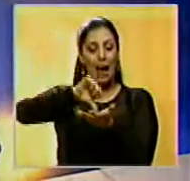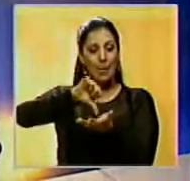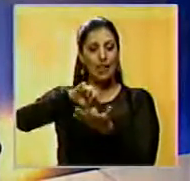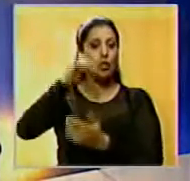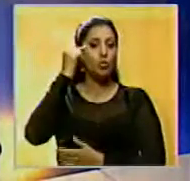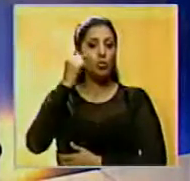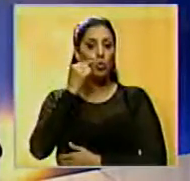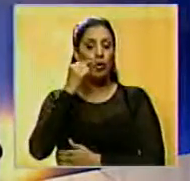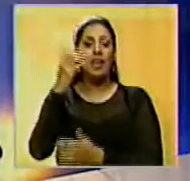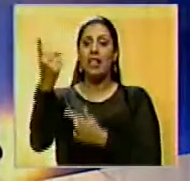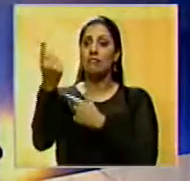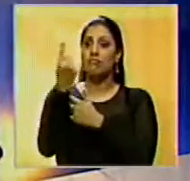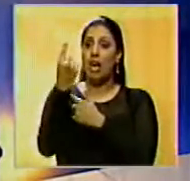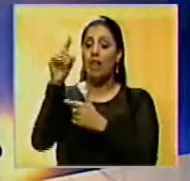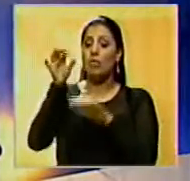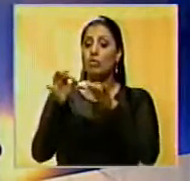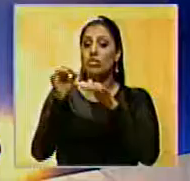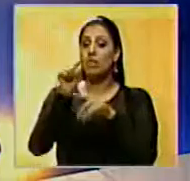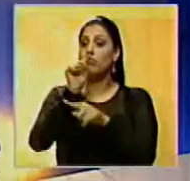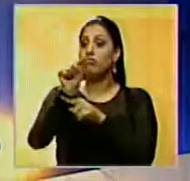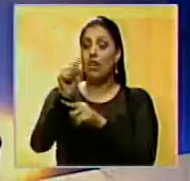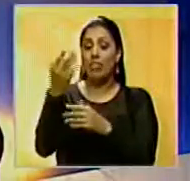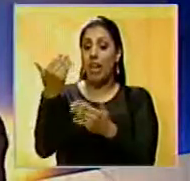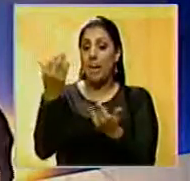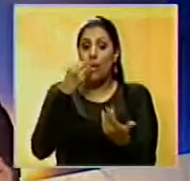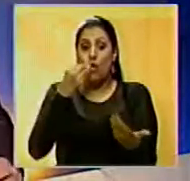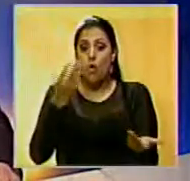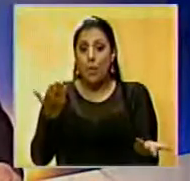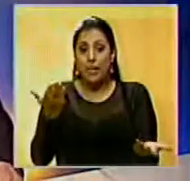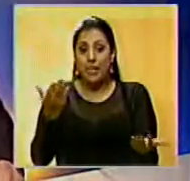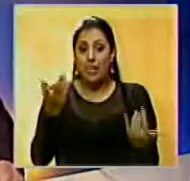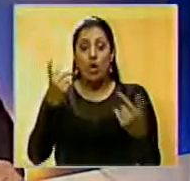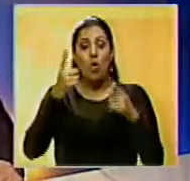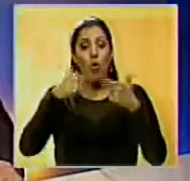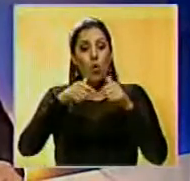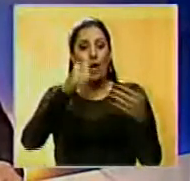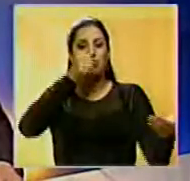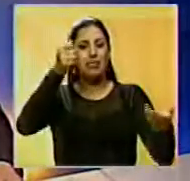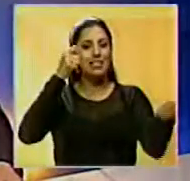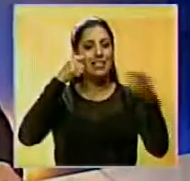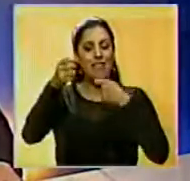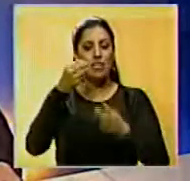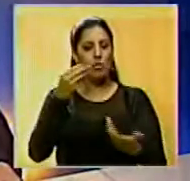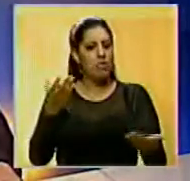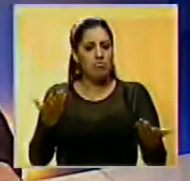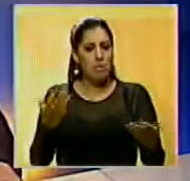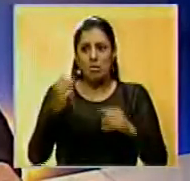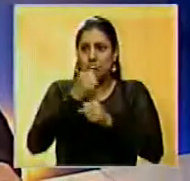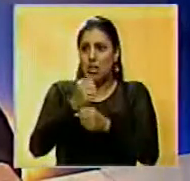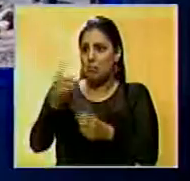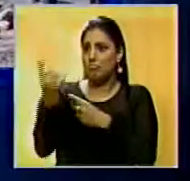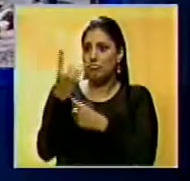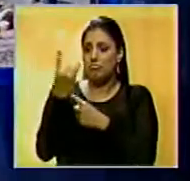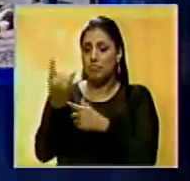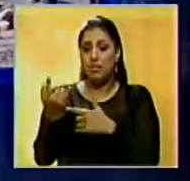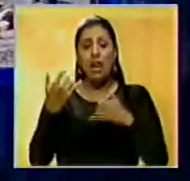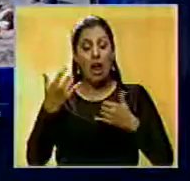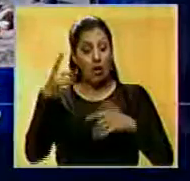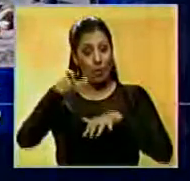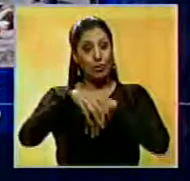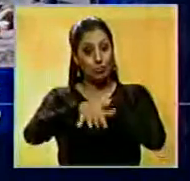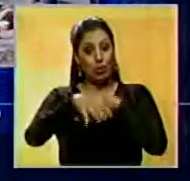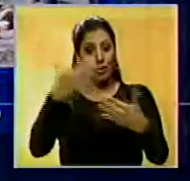alcaldía del municipio y a la gobernación de la entidad el envío de alimentos a través de los comités locales de abastecimiento y producción claro los